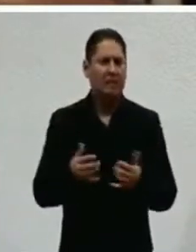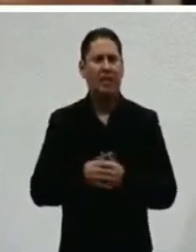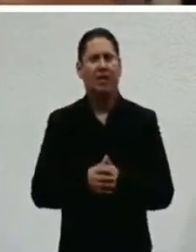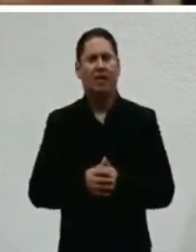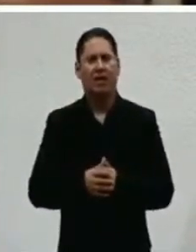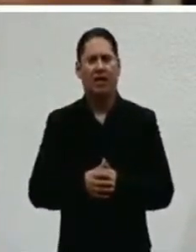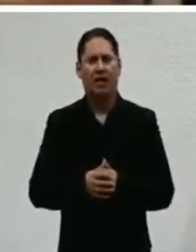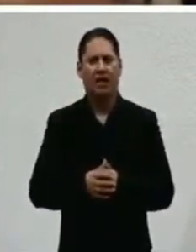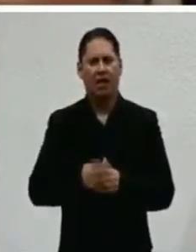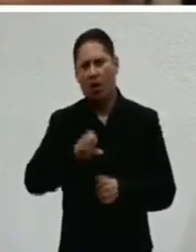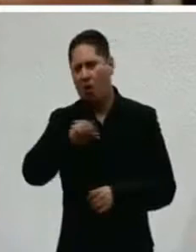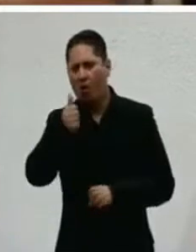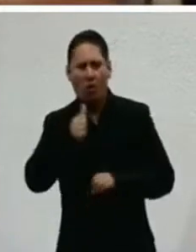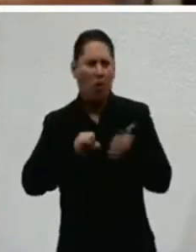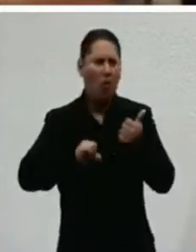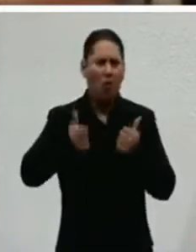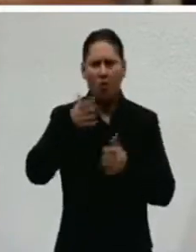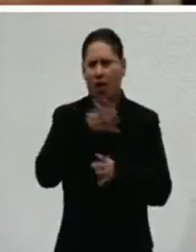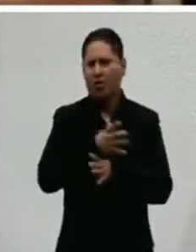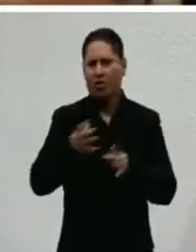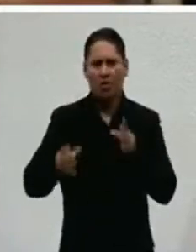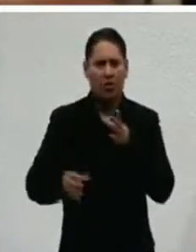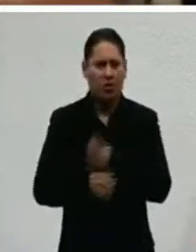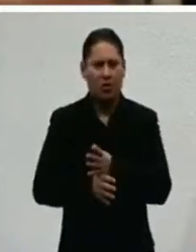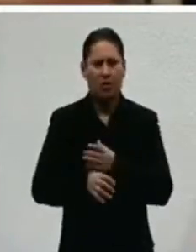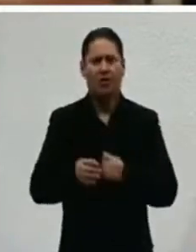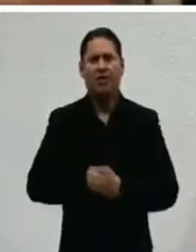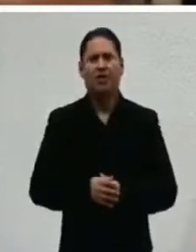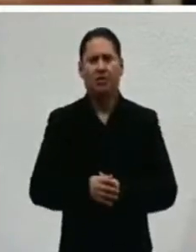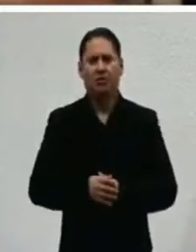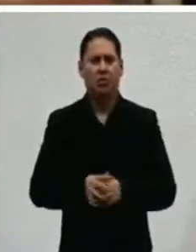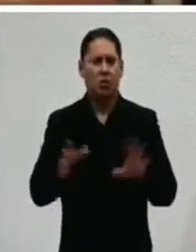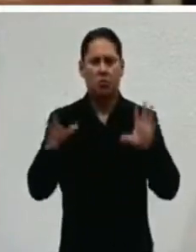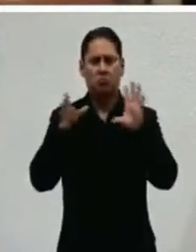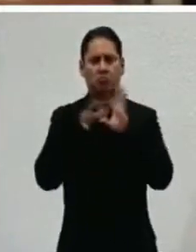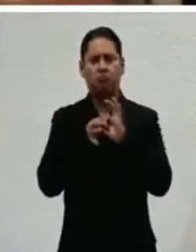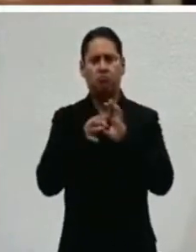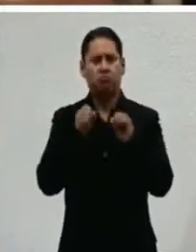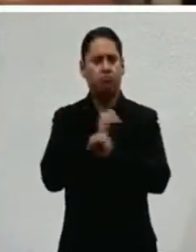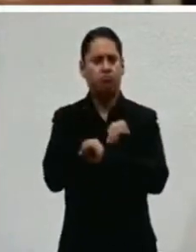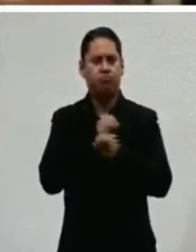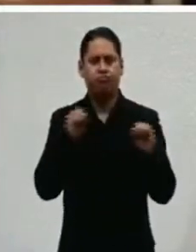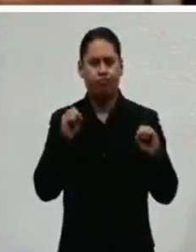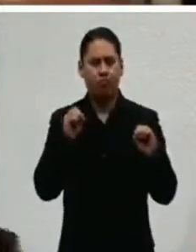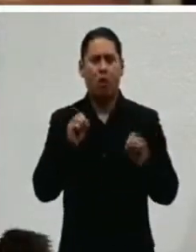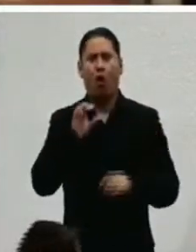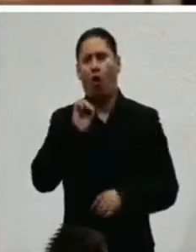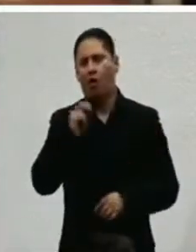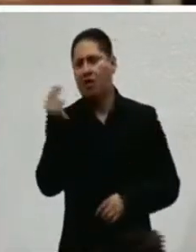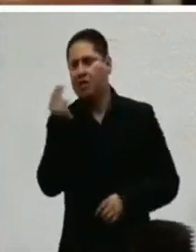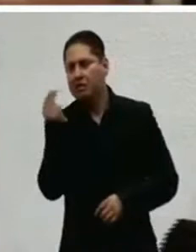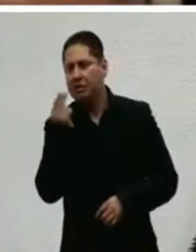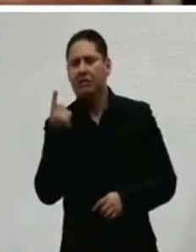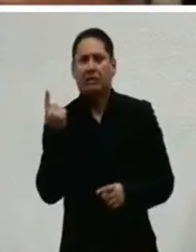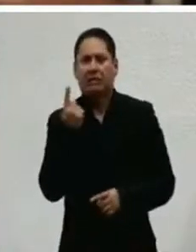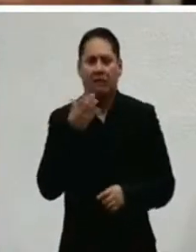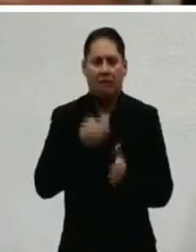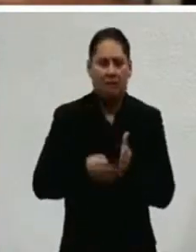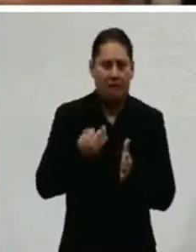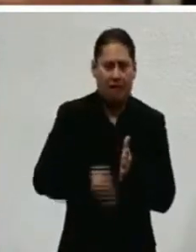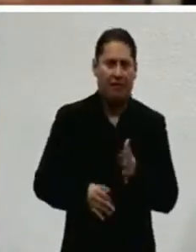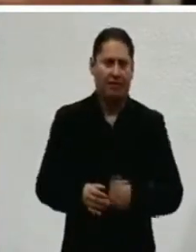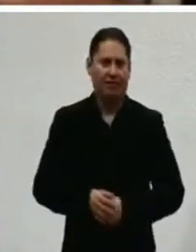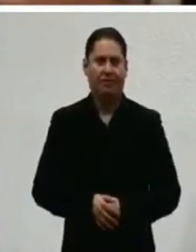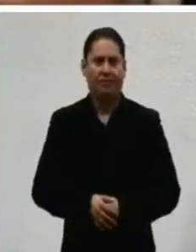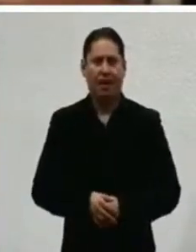múltiples direcciones que no siempre pueden estar en sintonía con las prioridades o las necesidades básicas. Esa